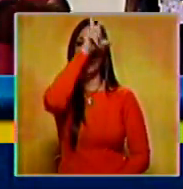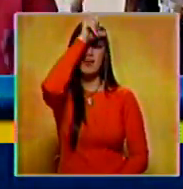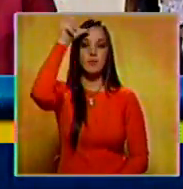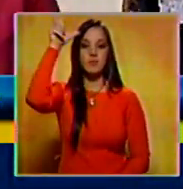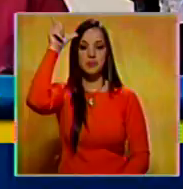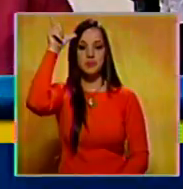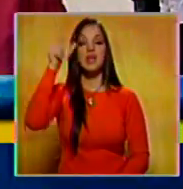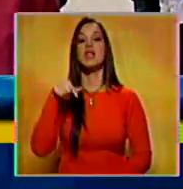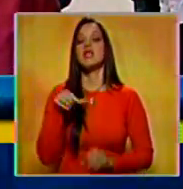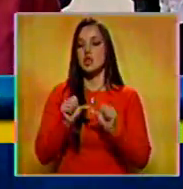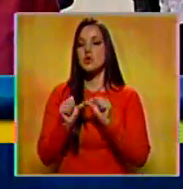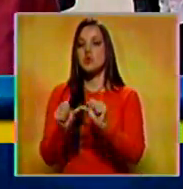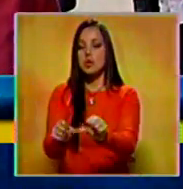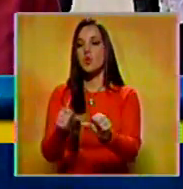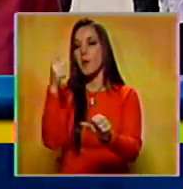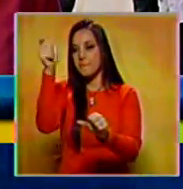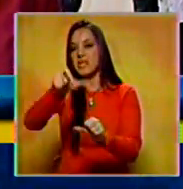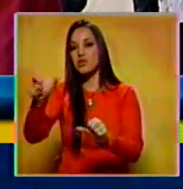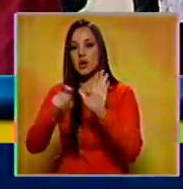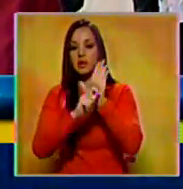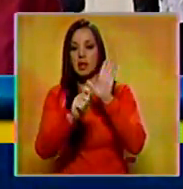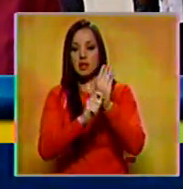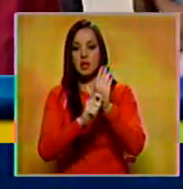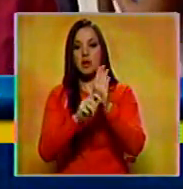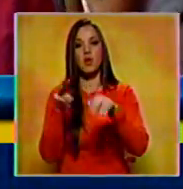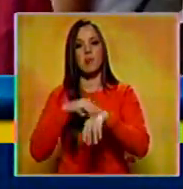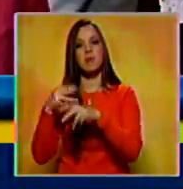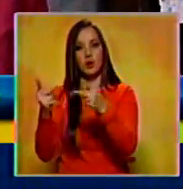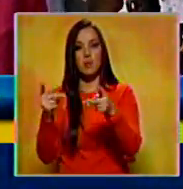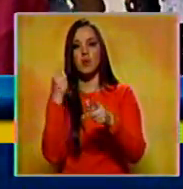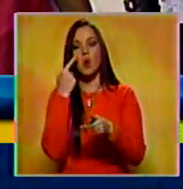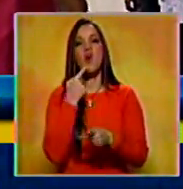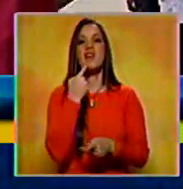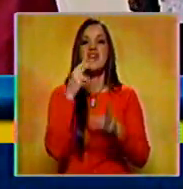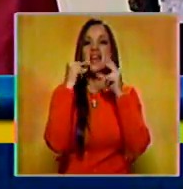y continúen declarando los testigos promovidos por el Ministerio Público. Es la